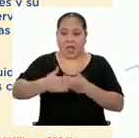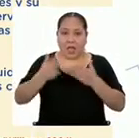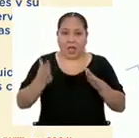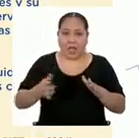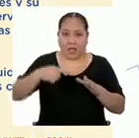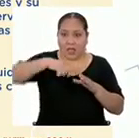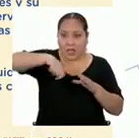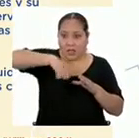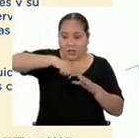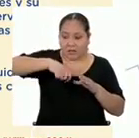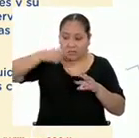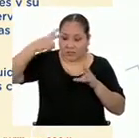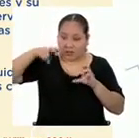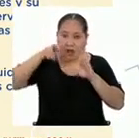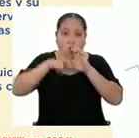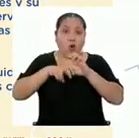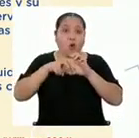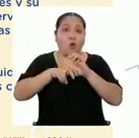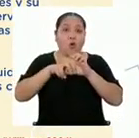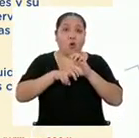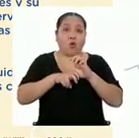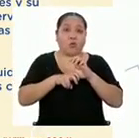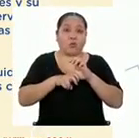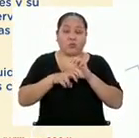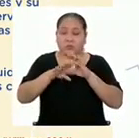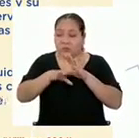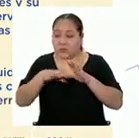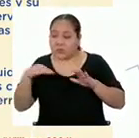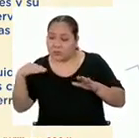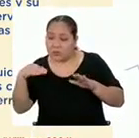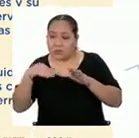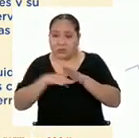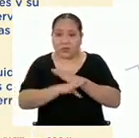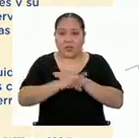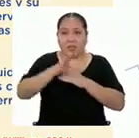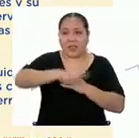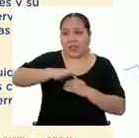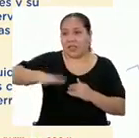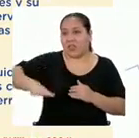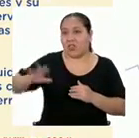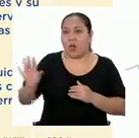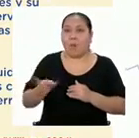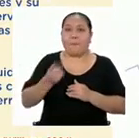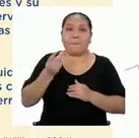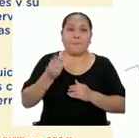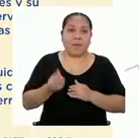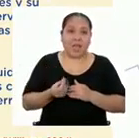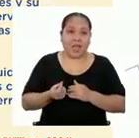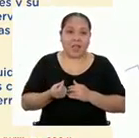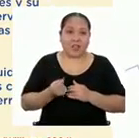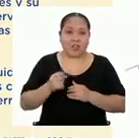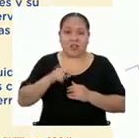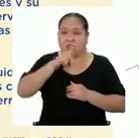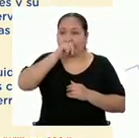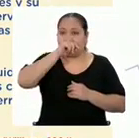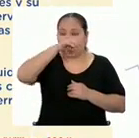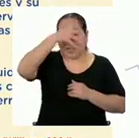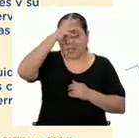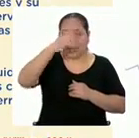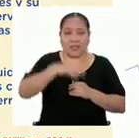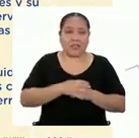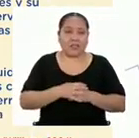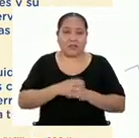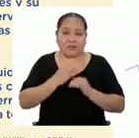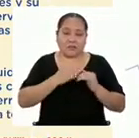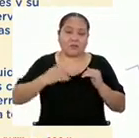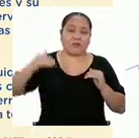o cobayos. En medio de un entra y sale de niños, perros y gallinas, subimos al elevado umbral y de